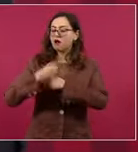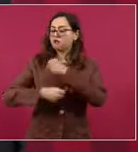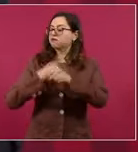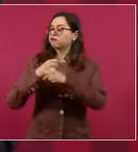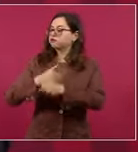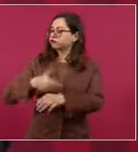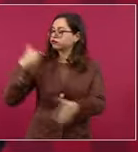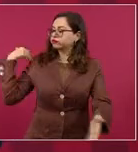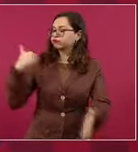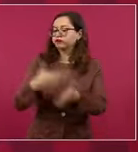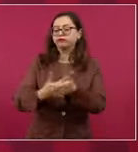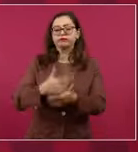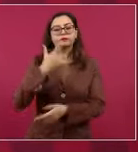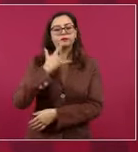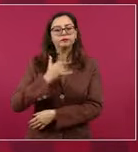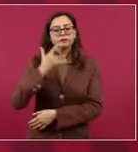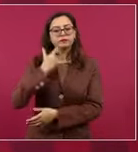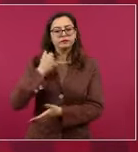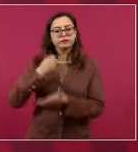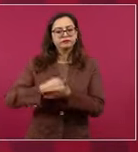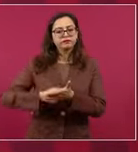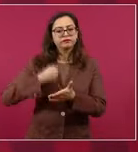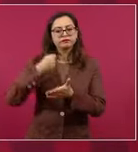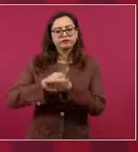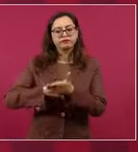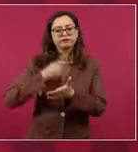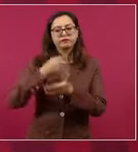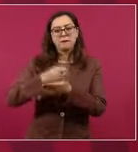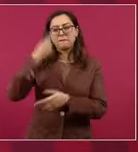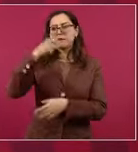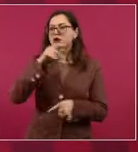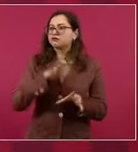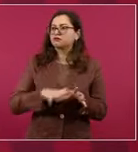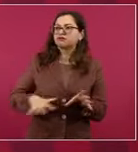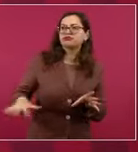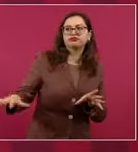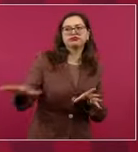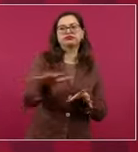democracia desde hace muchos años.